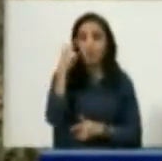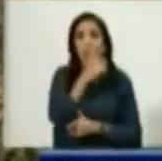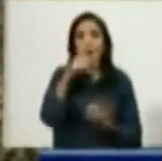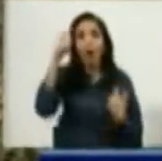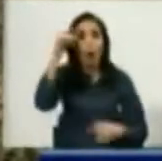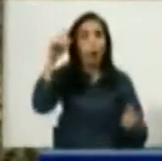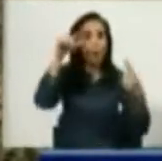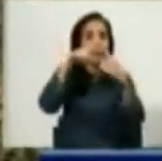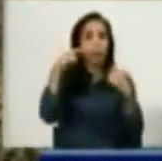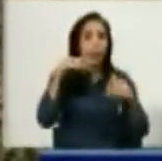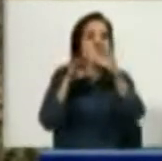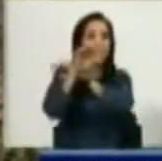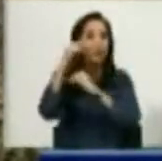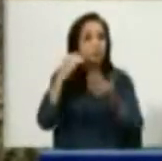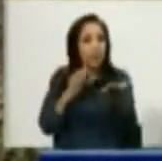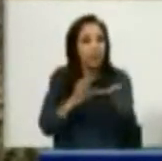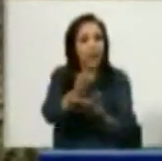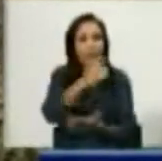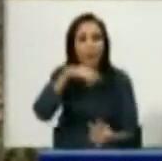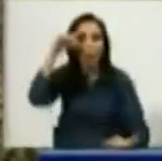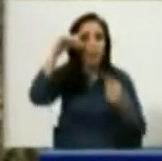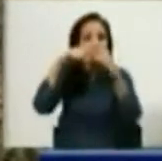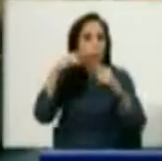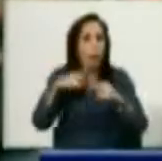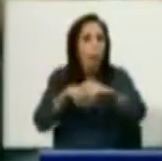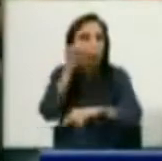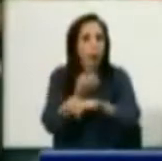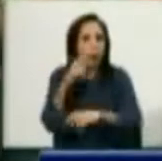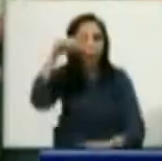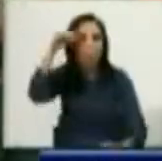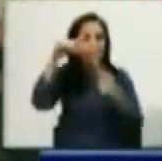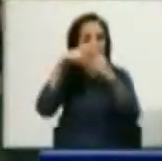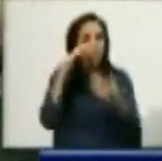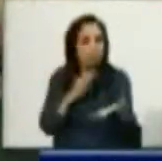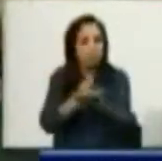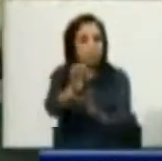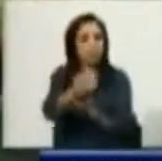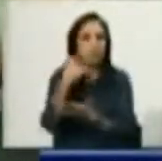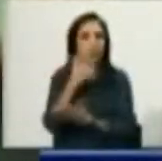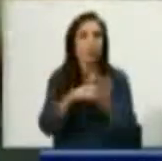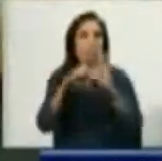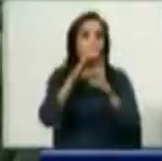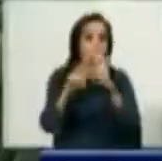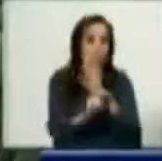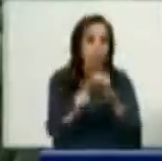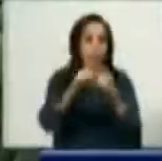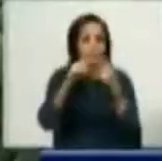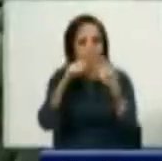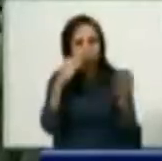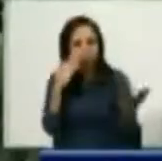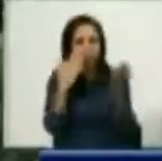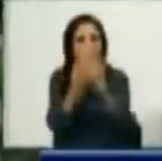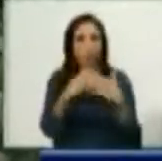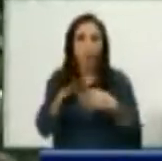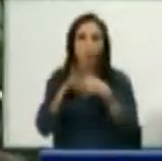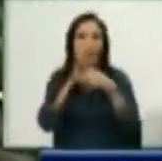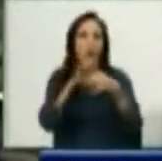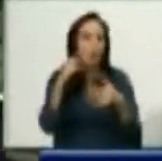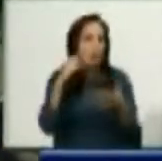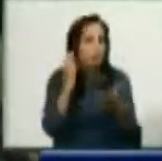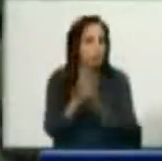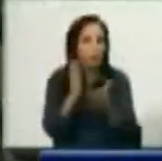esta patria adelante es el único plan que nosotros hemos tener con esta Constitución por delante unidos siempre